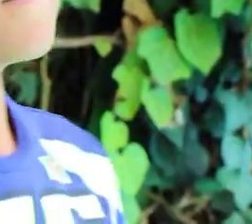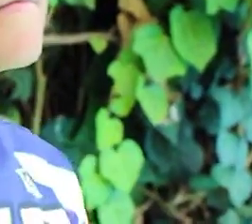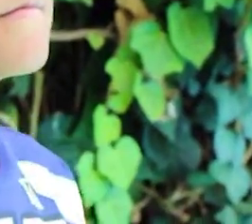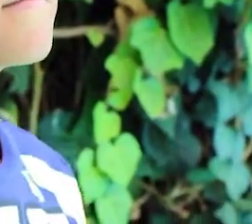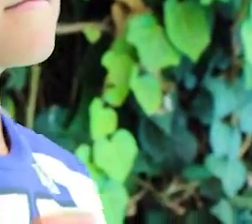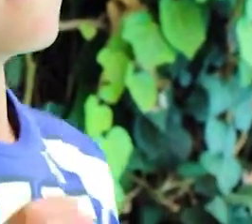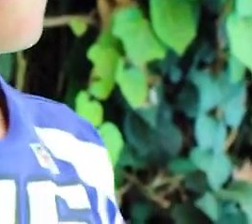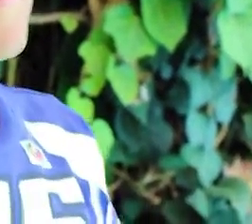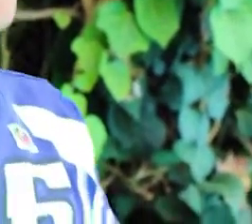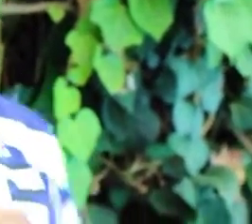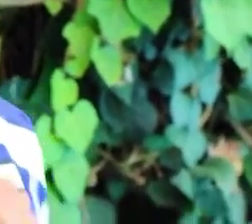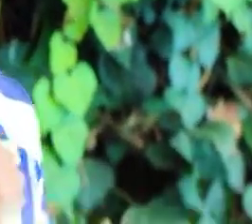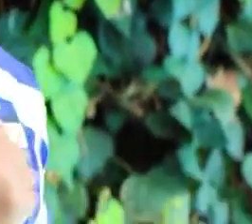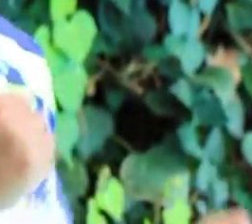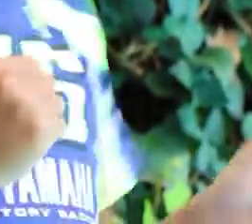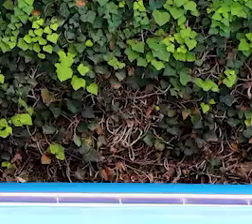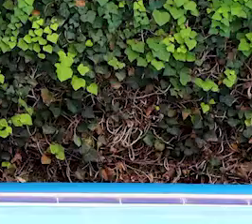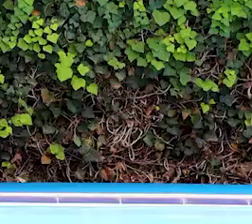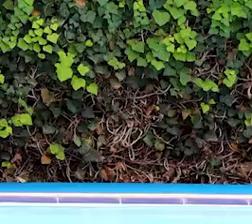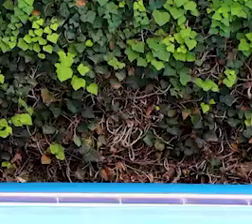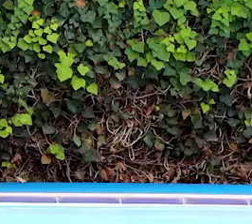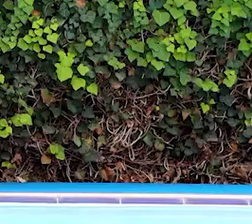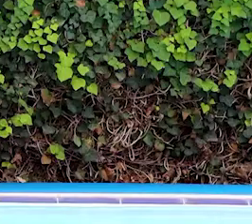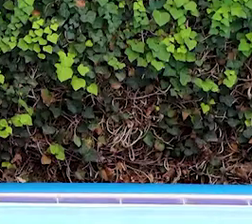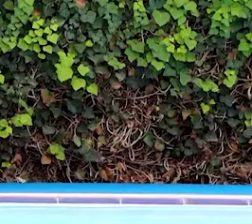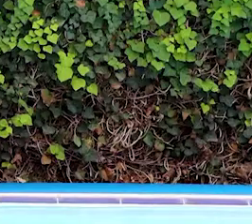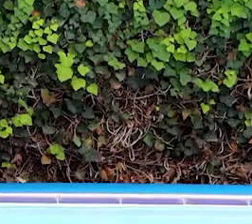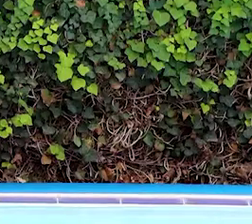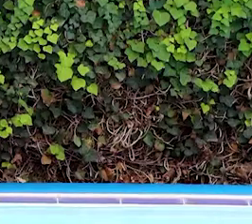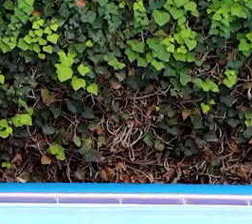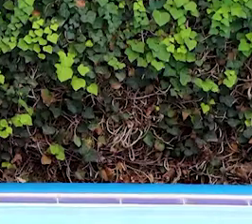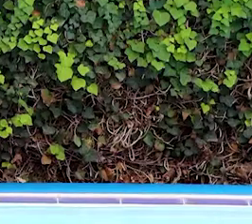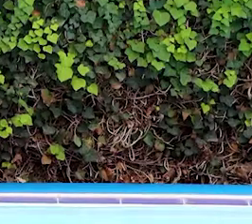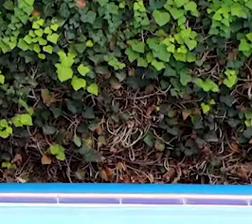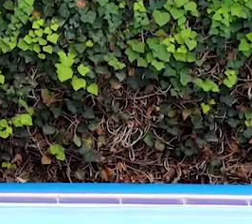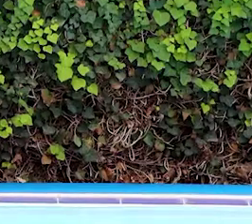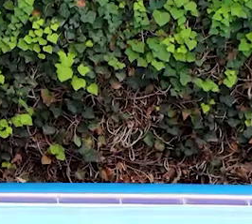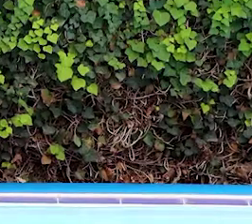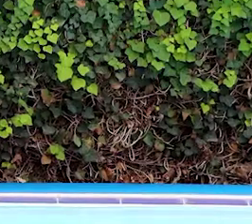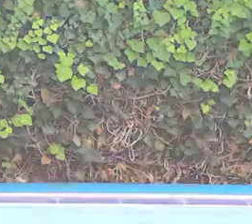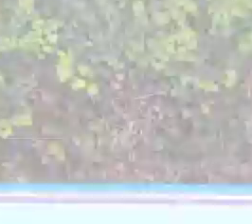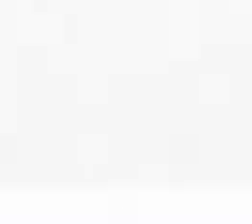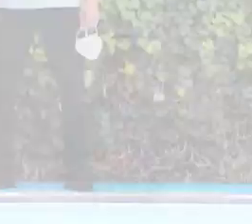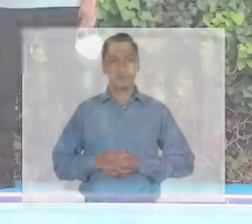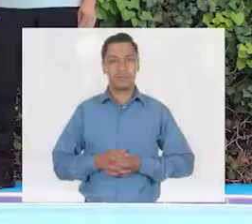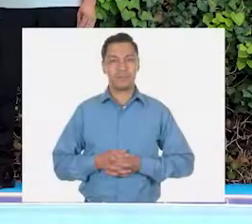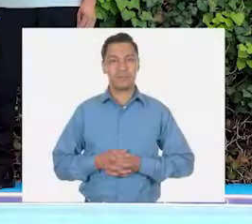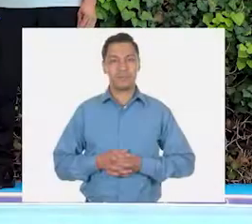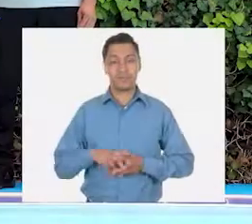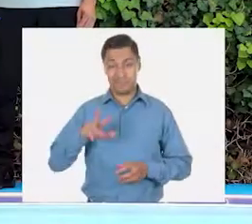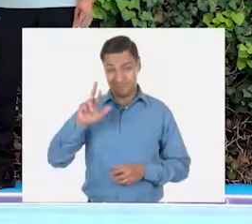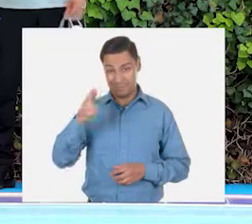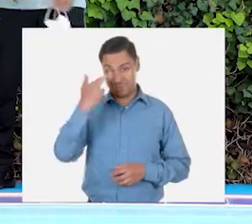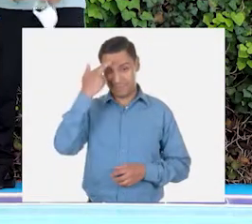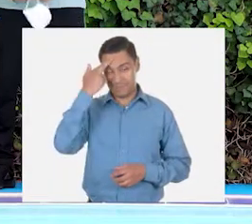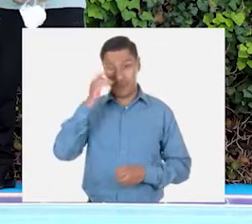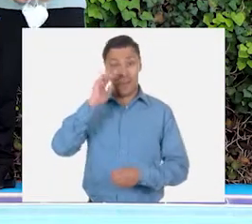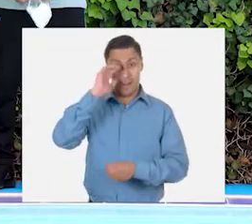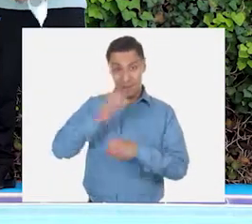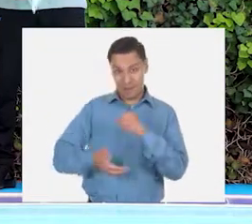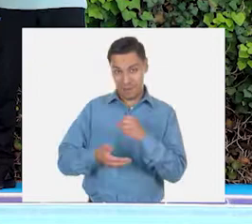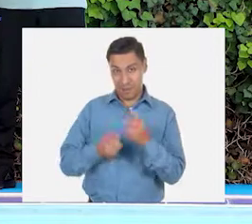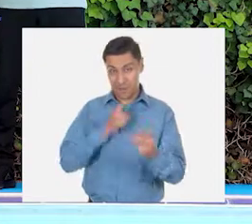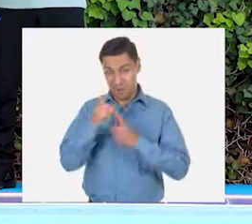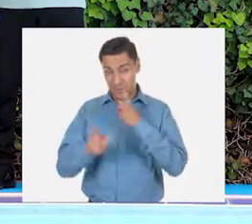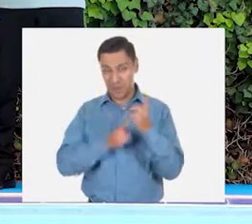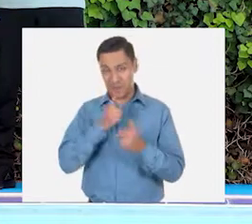Sigue. Eleva más la rodilla. Muy bien. Perfecto. Así. Más. Recuerda, al terminar la